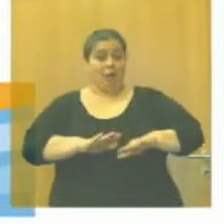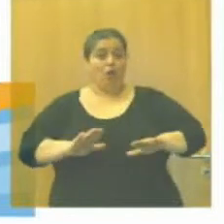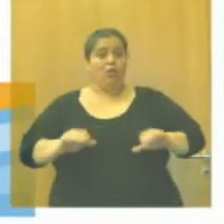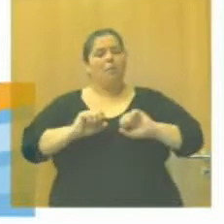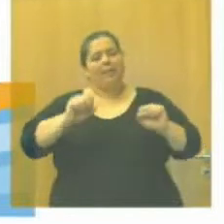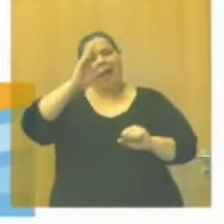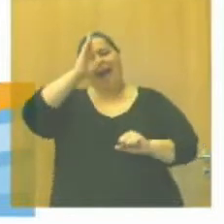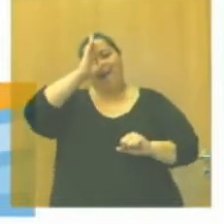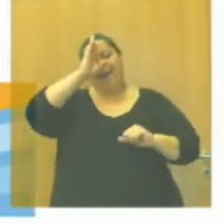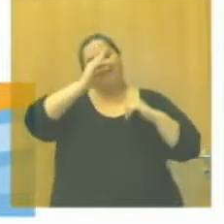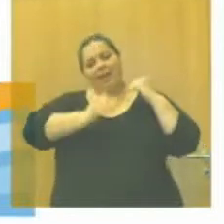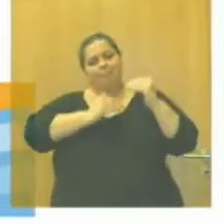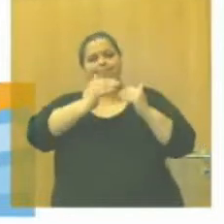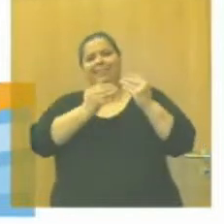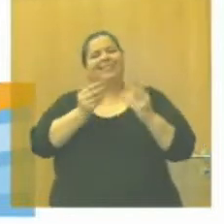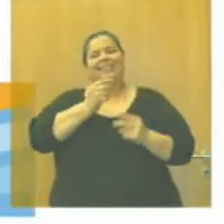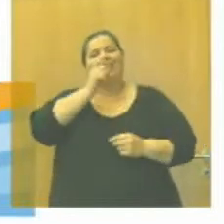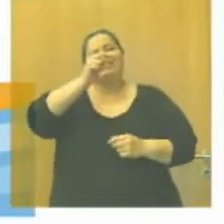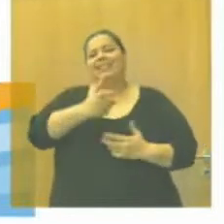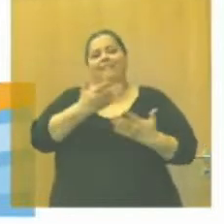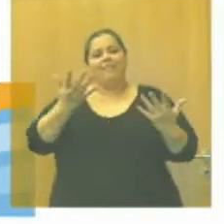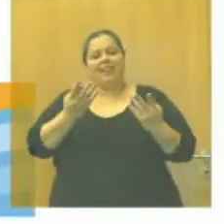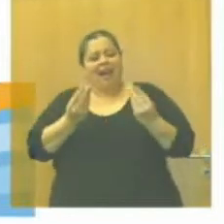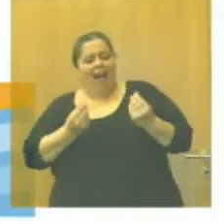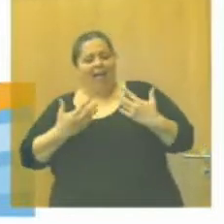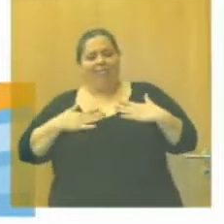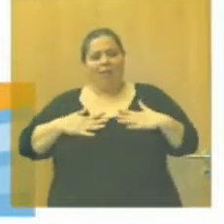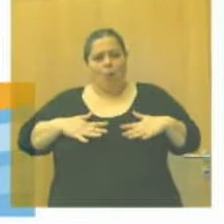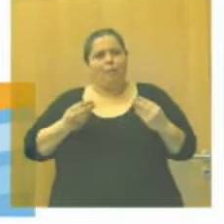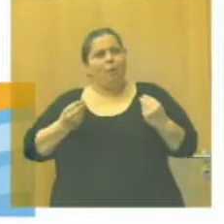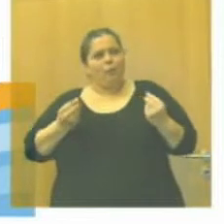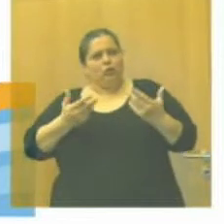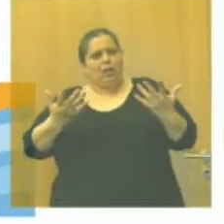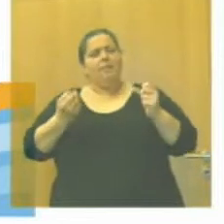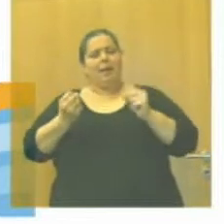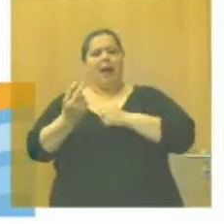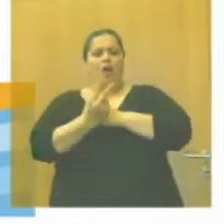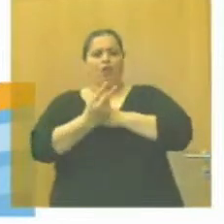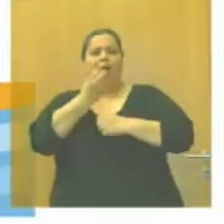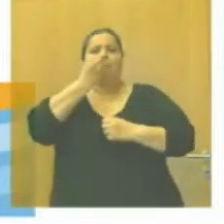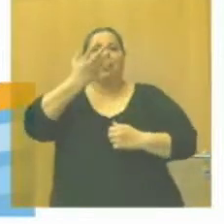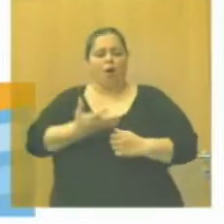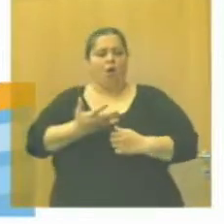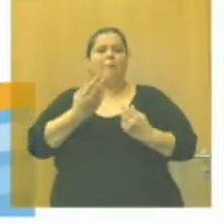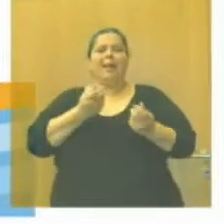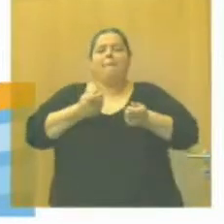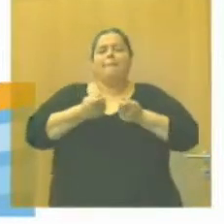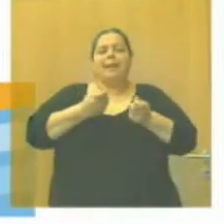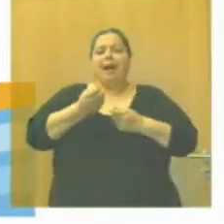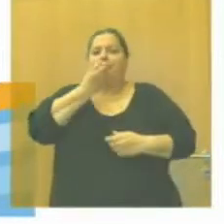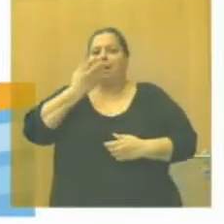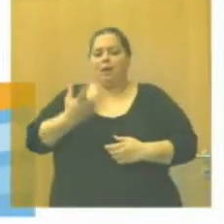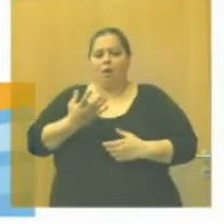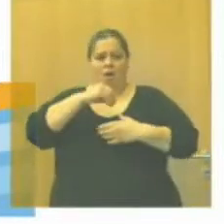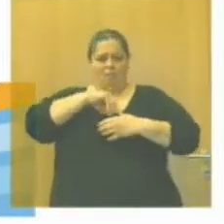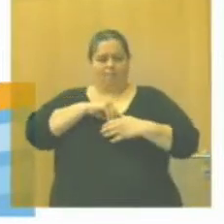vayan aprendiendo qué significa cada emoción en su cuerpo para poder mejor controlarla y para poder mejor manejar ese tipo